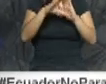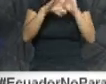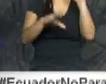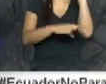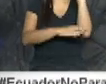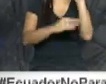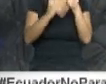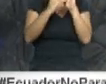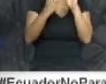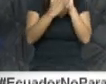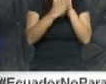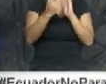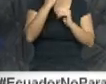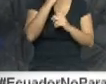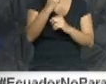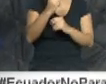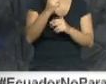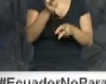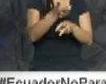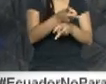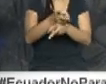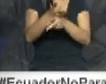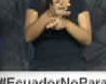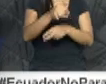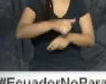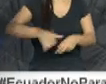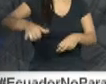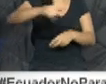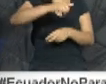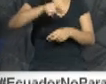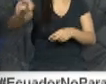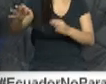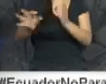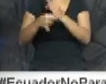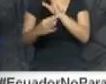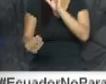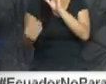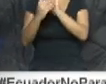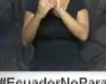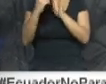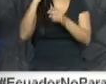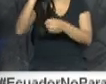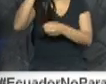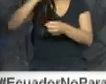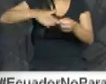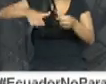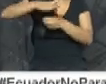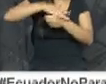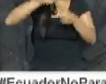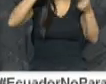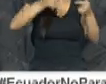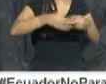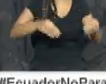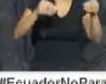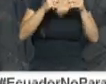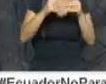lo establece que son garantes de derechos más que de la democracia, ¿no? Tomando en cuenta que el Estado es un Estado social de derechos, y claro, dentro de esos juegos de